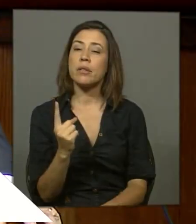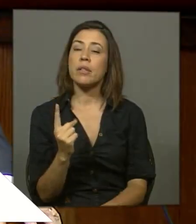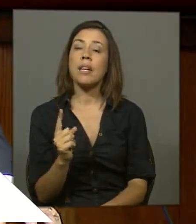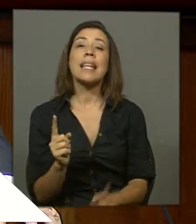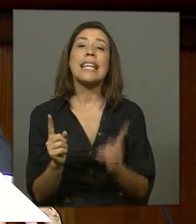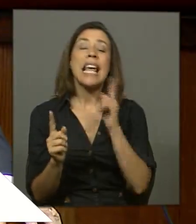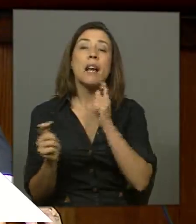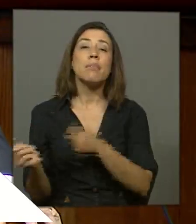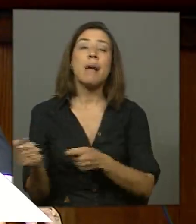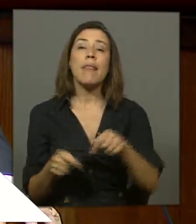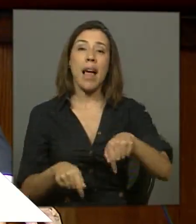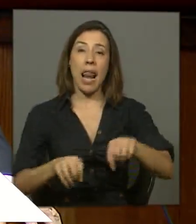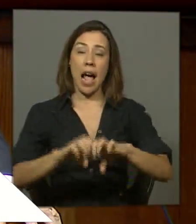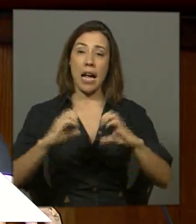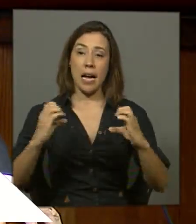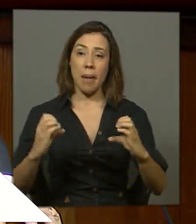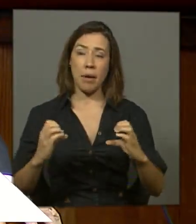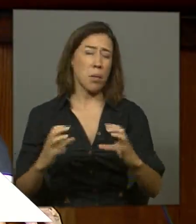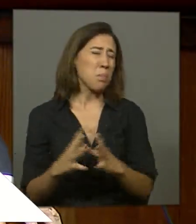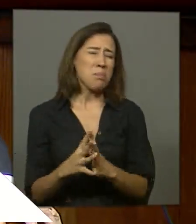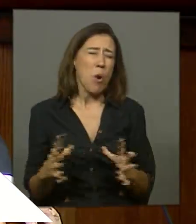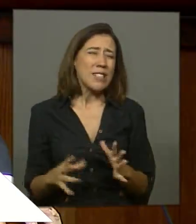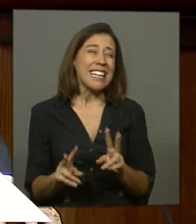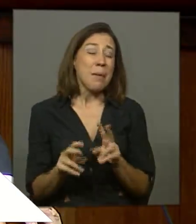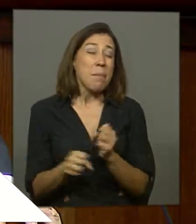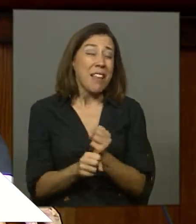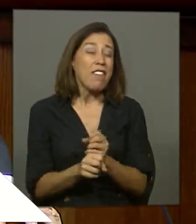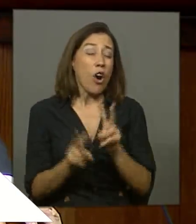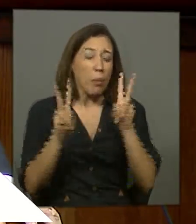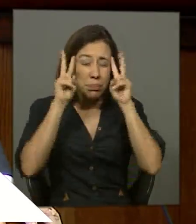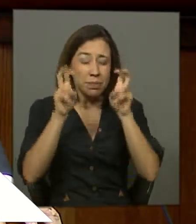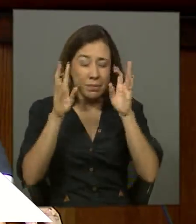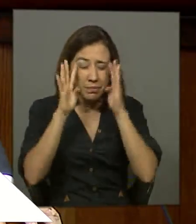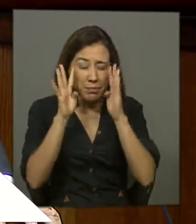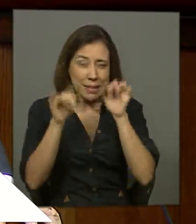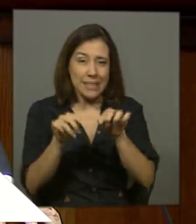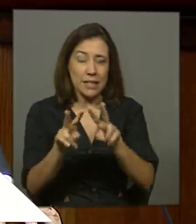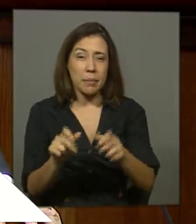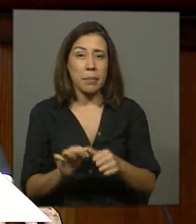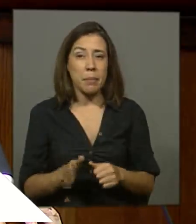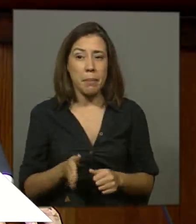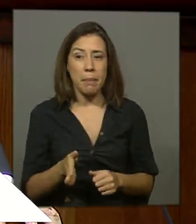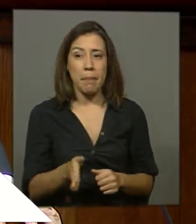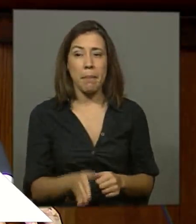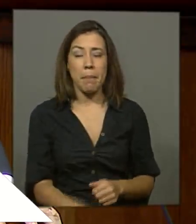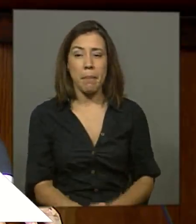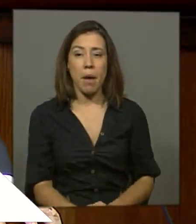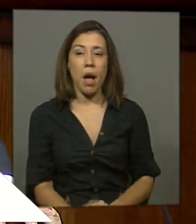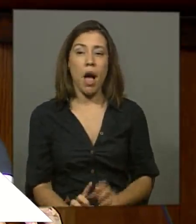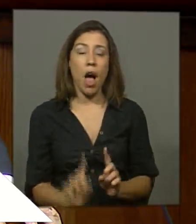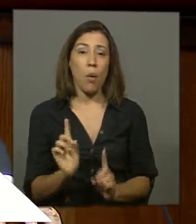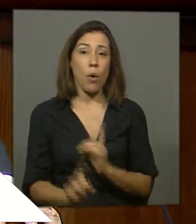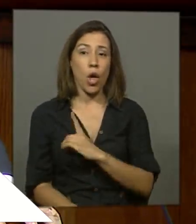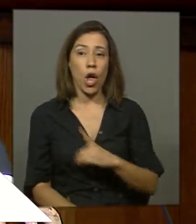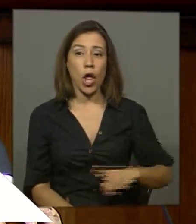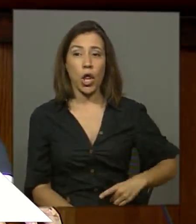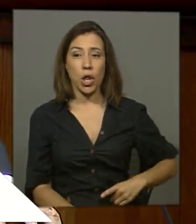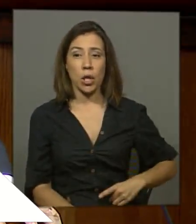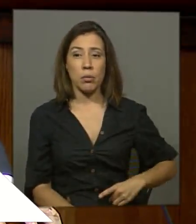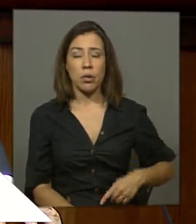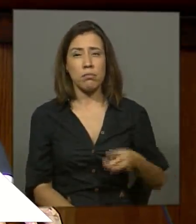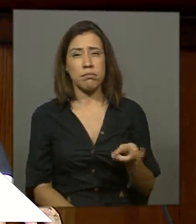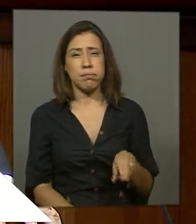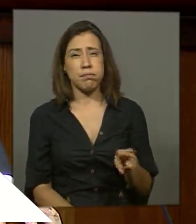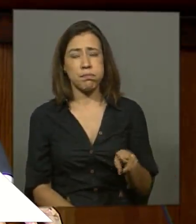esta cámara gran parte permanentemente y hay algunos diputados que se